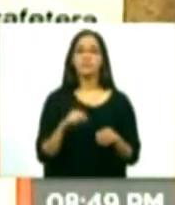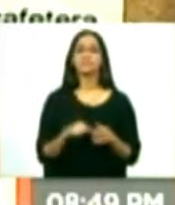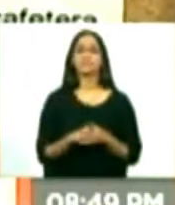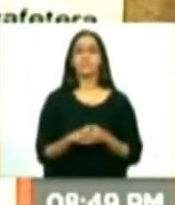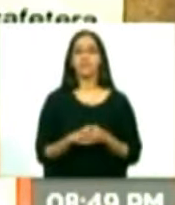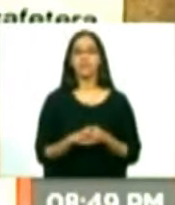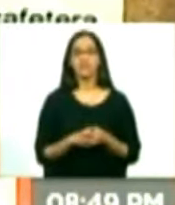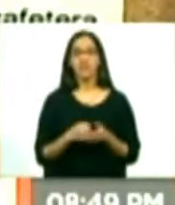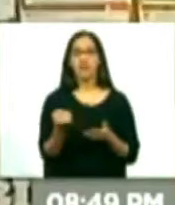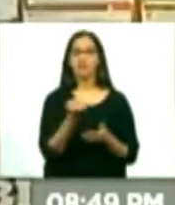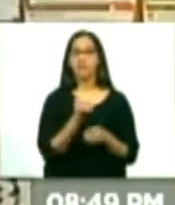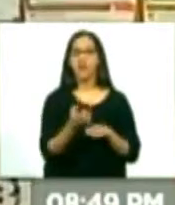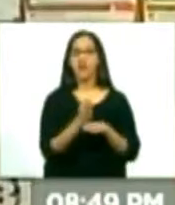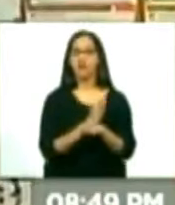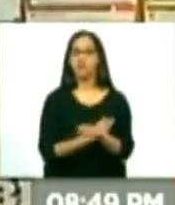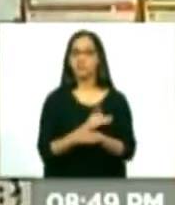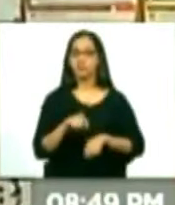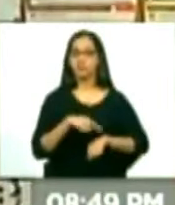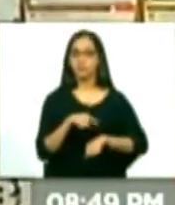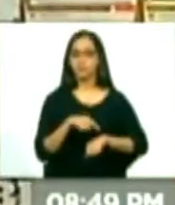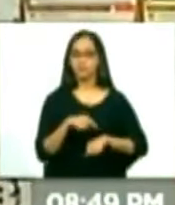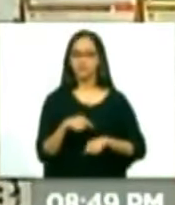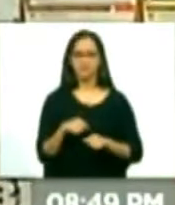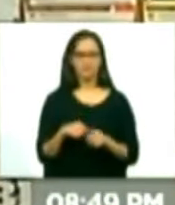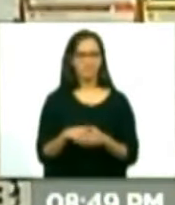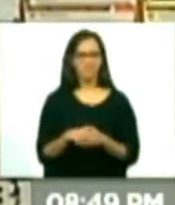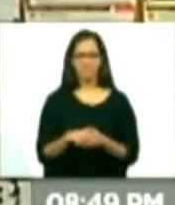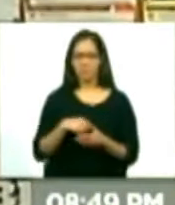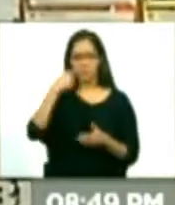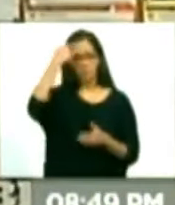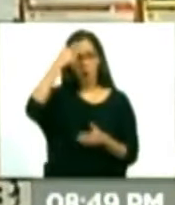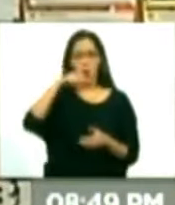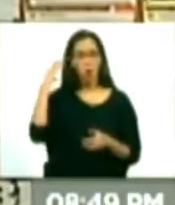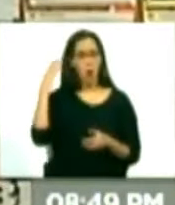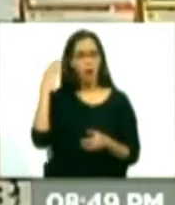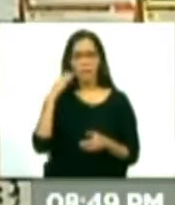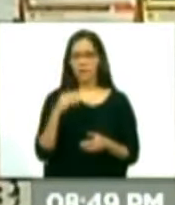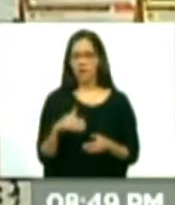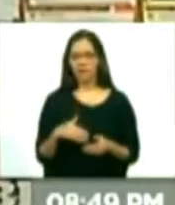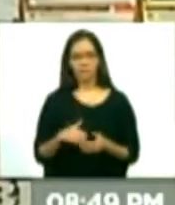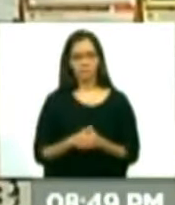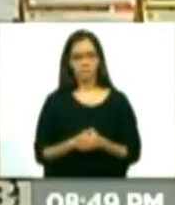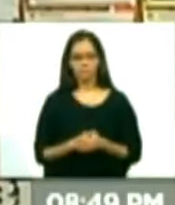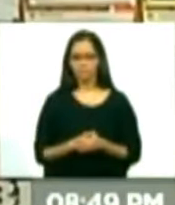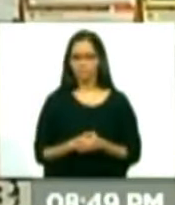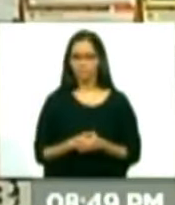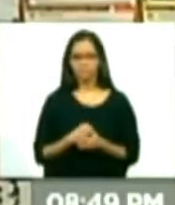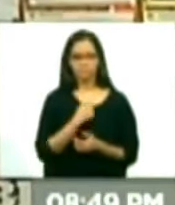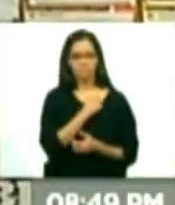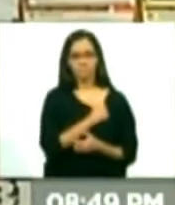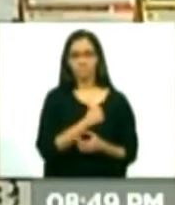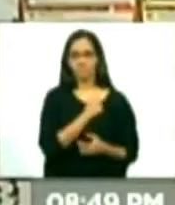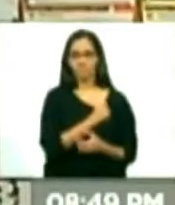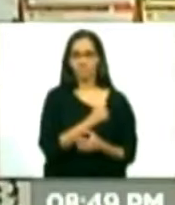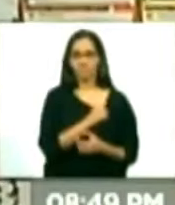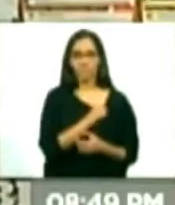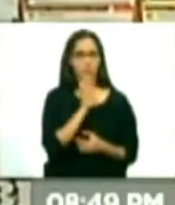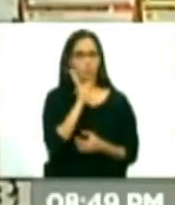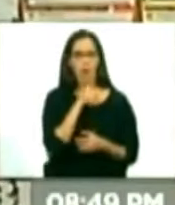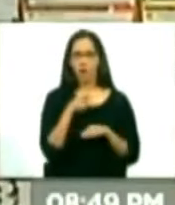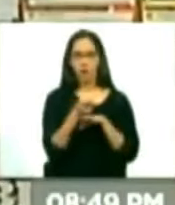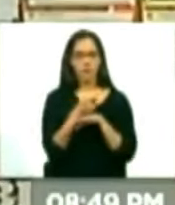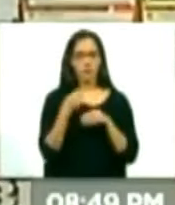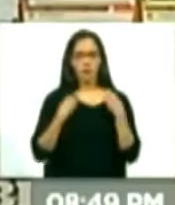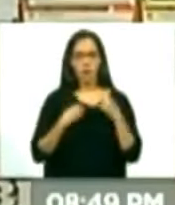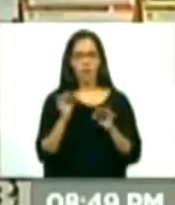horas antes. Pobre pueblo colombiano. Pobre país. Sin un gobierno que se preocupe por